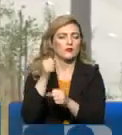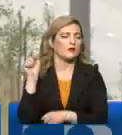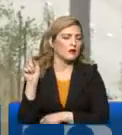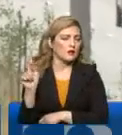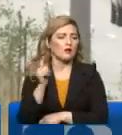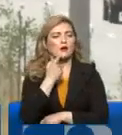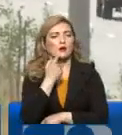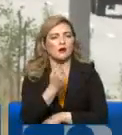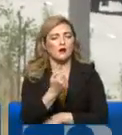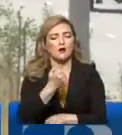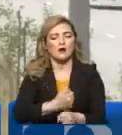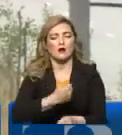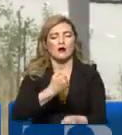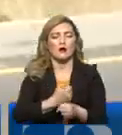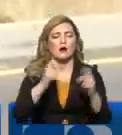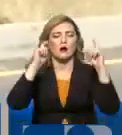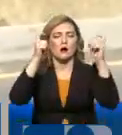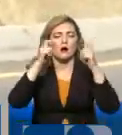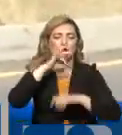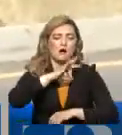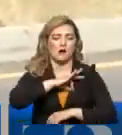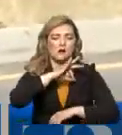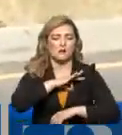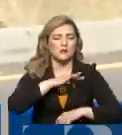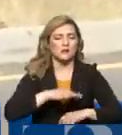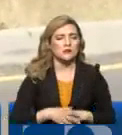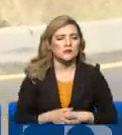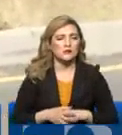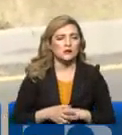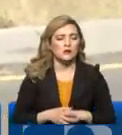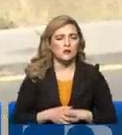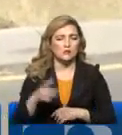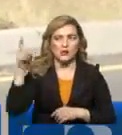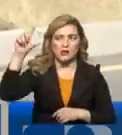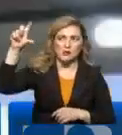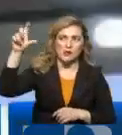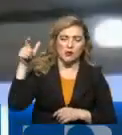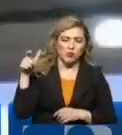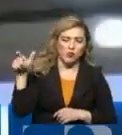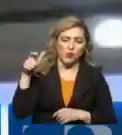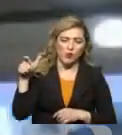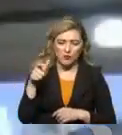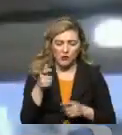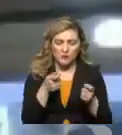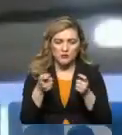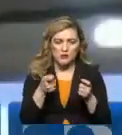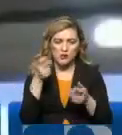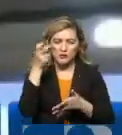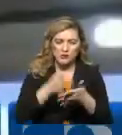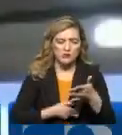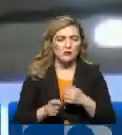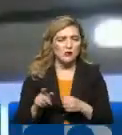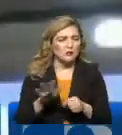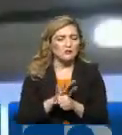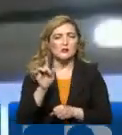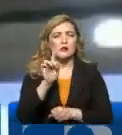Buendía, dice que se debe trabajar en campañas de concientización, ya que los radares no son suficientes. La gente sufre accidentes